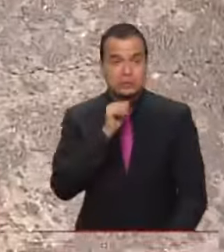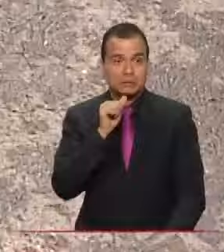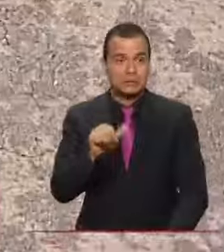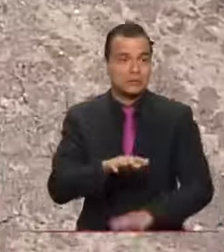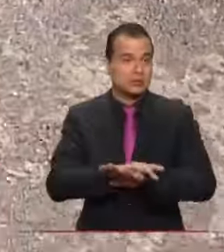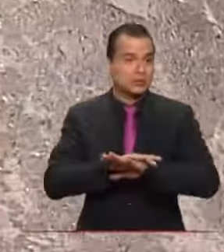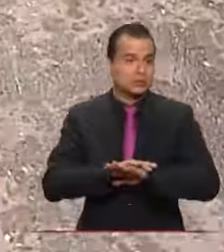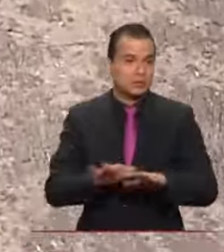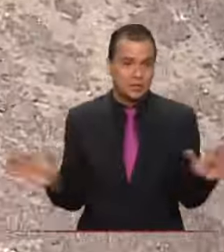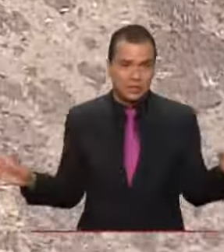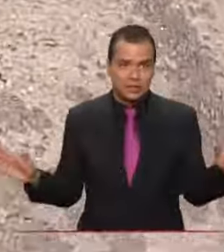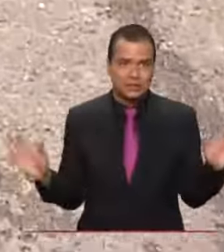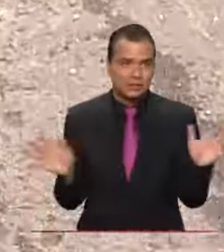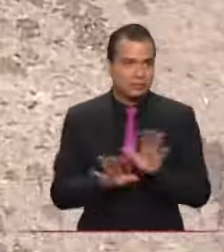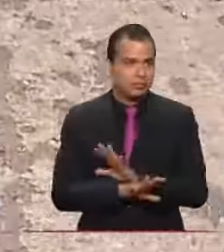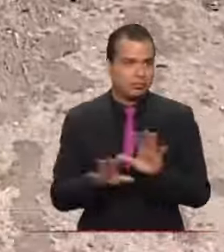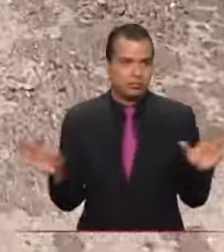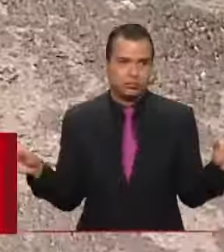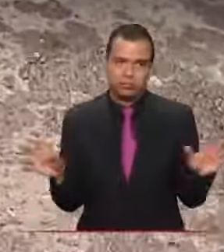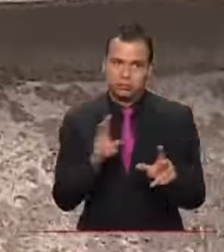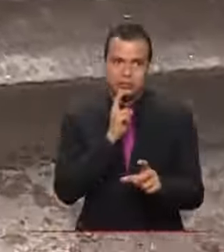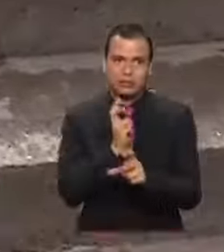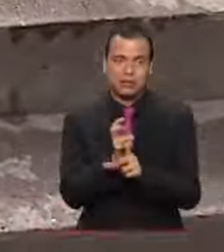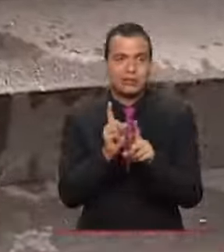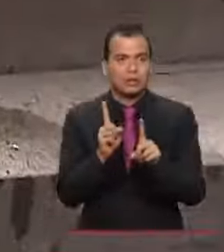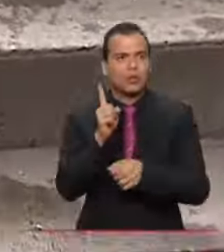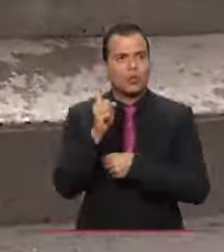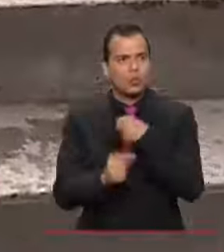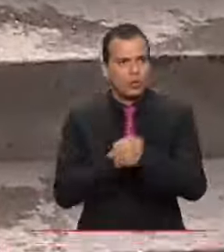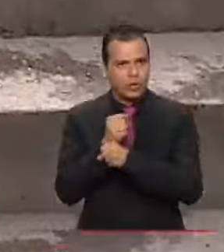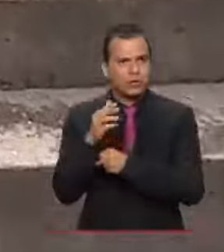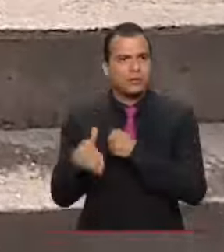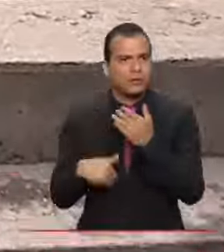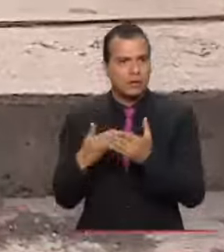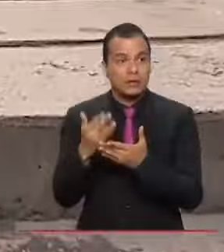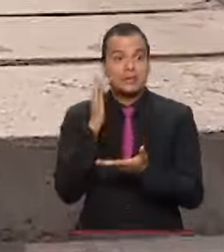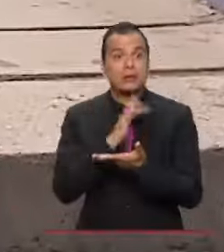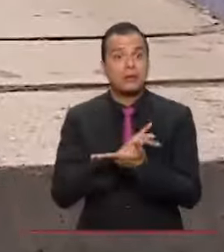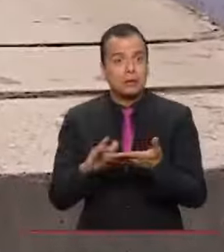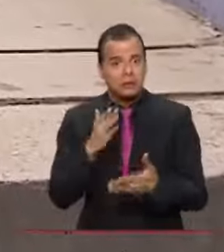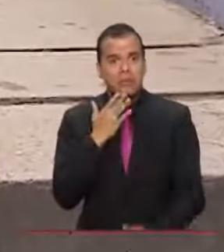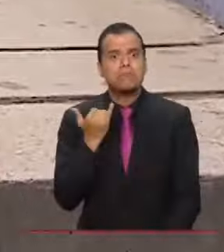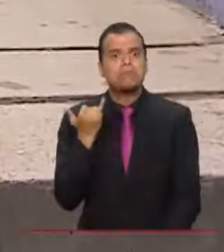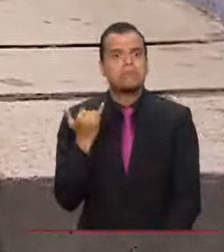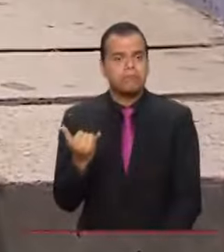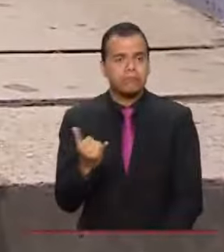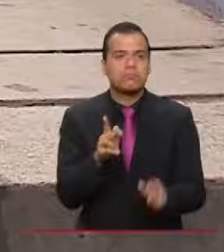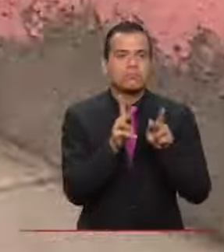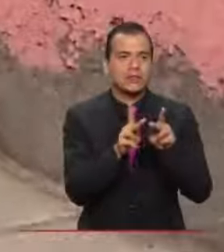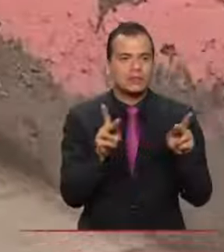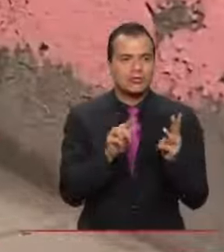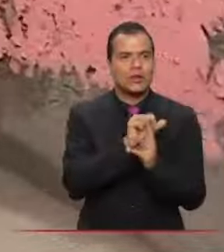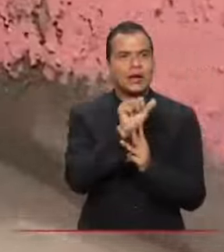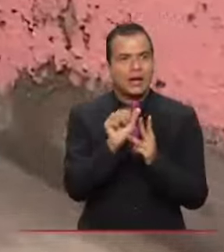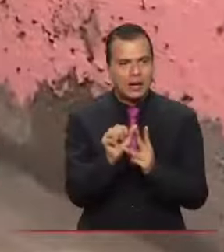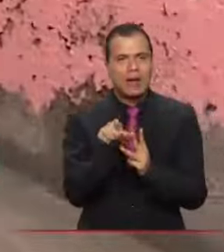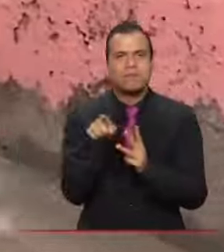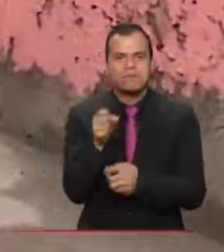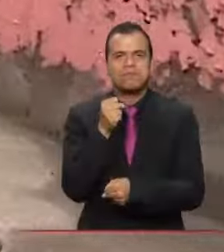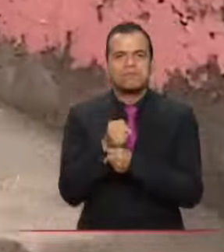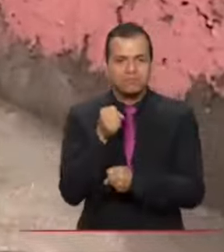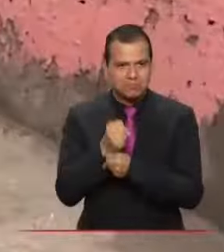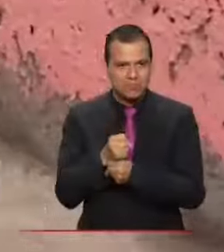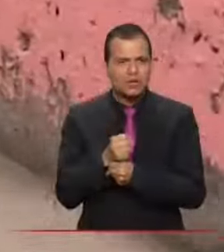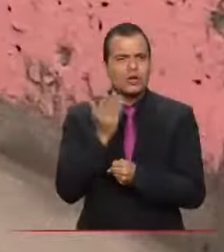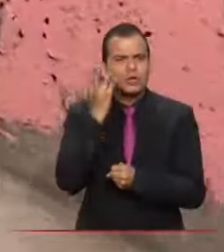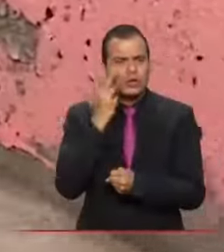humanos eran permanentes. Sin embargo, desde hace más de un año este puente peatonal se convirtió en la fuente de trabajo de tres mujeres, quienes realizan